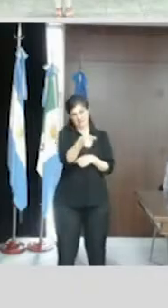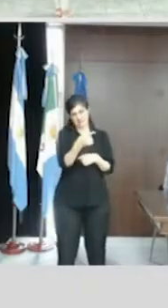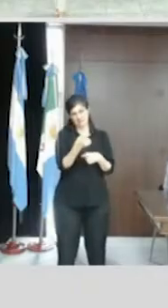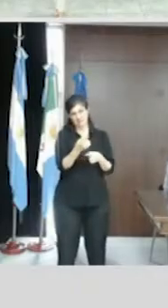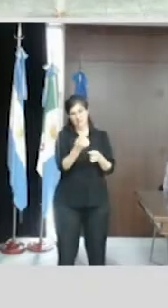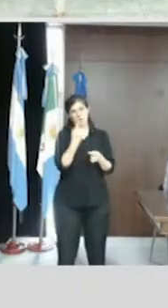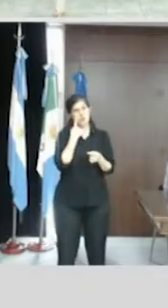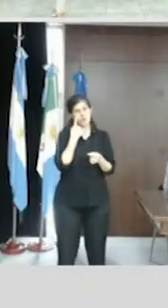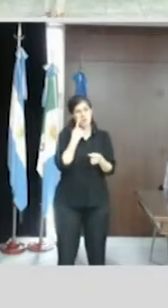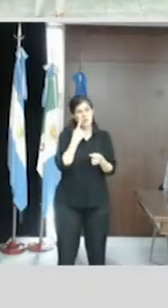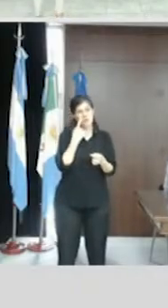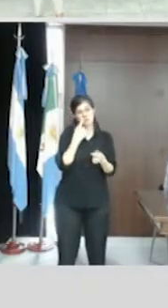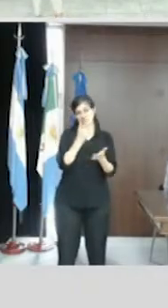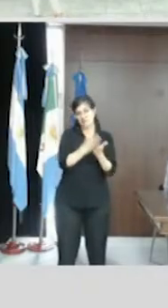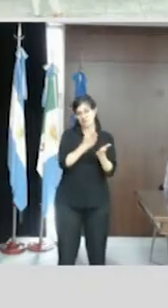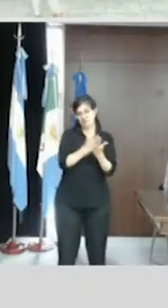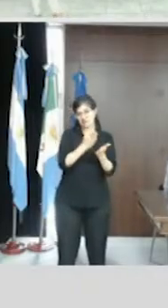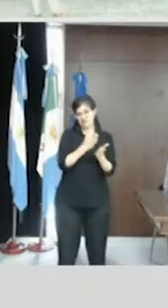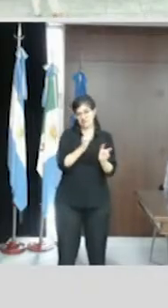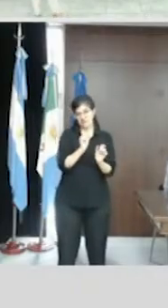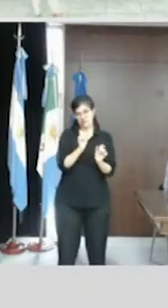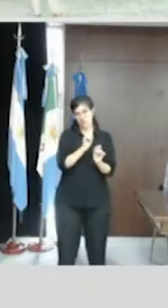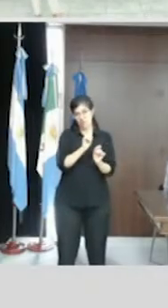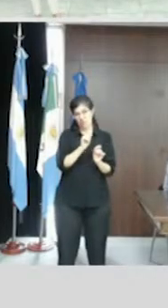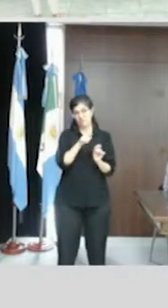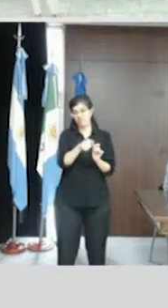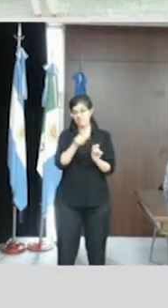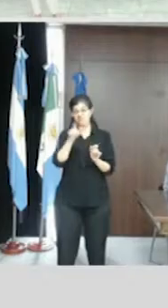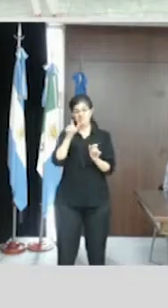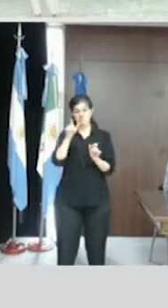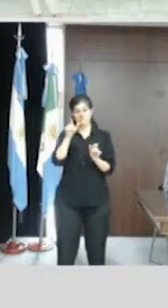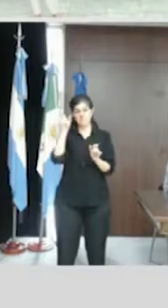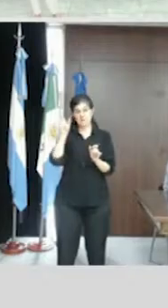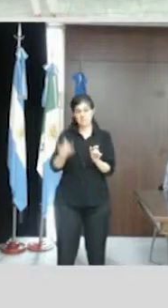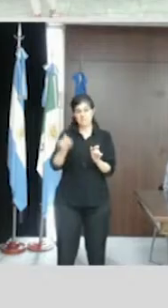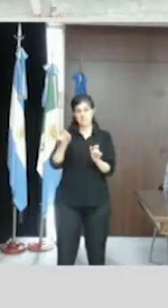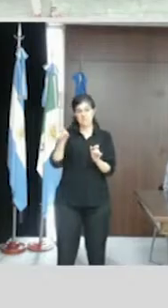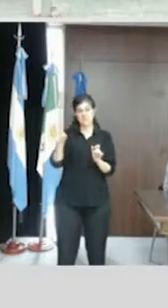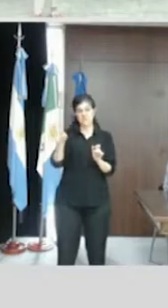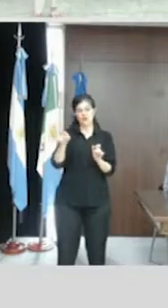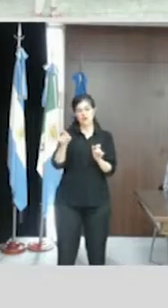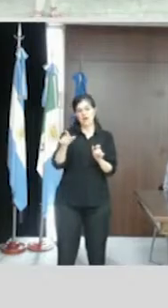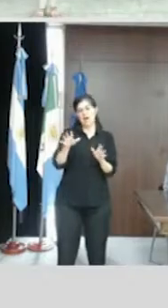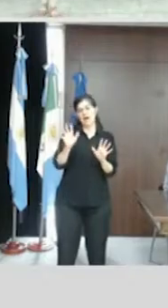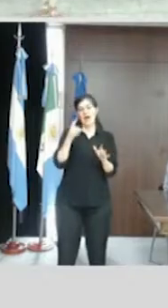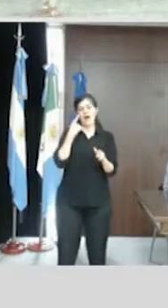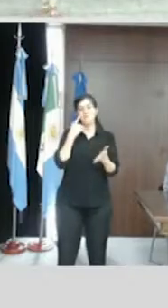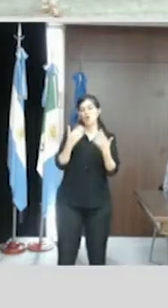también existen personas que pueden tomar esta alternativa para decir, bueno, no, se olvidó dónde puso la